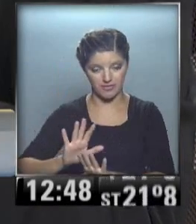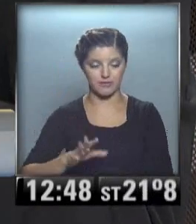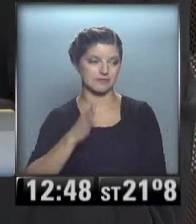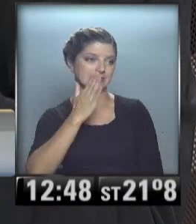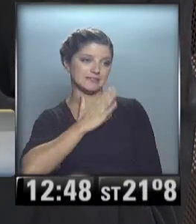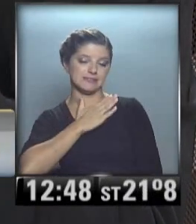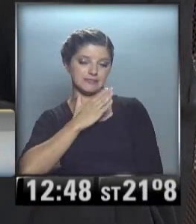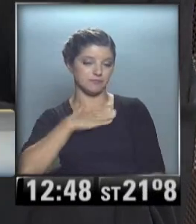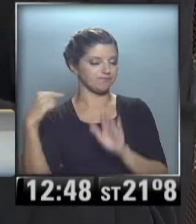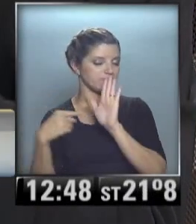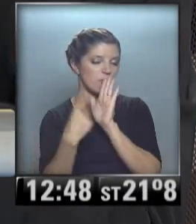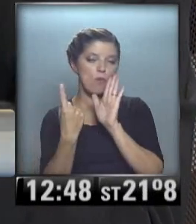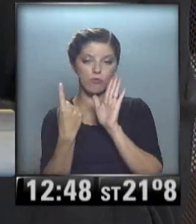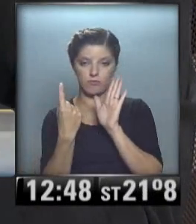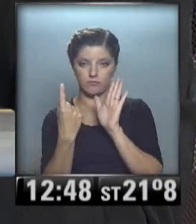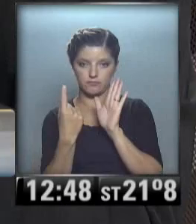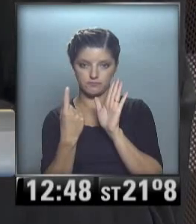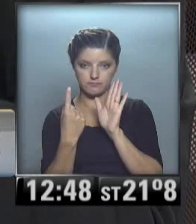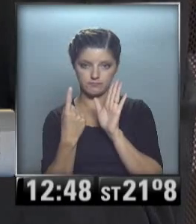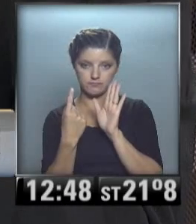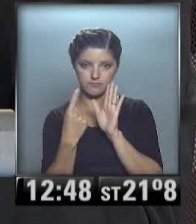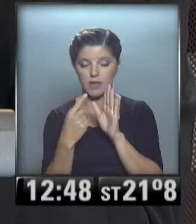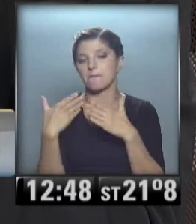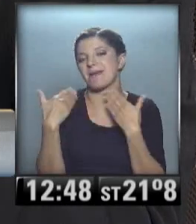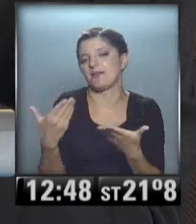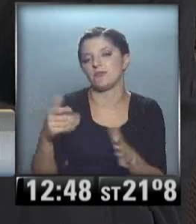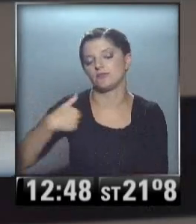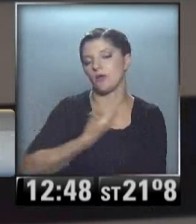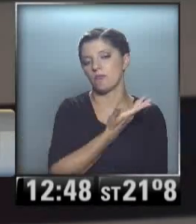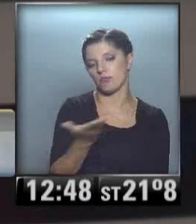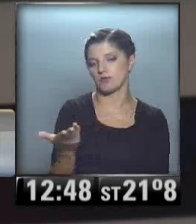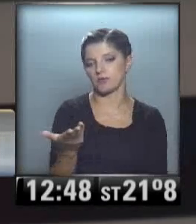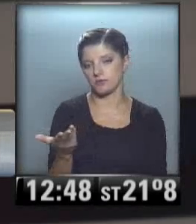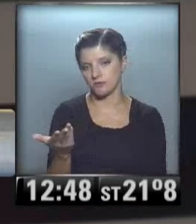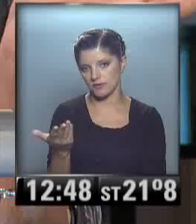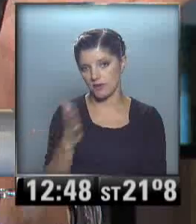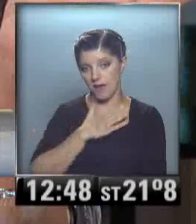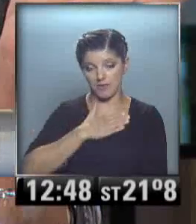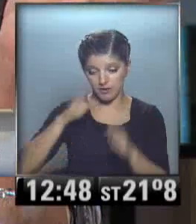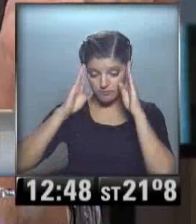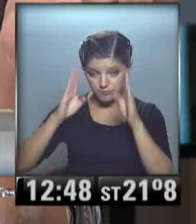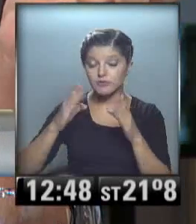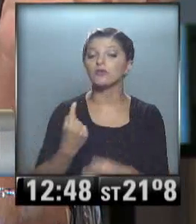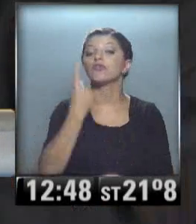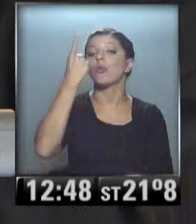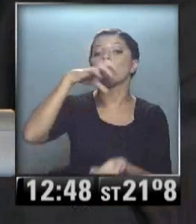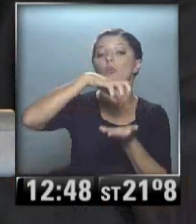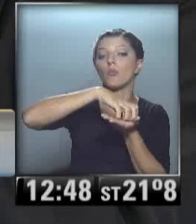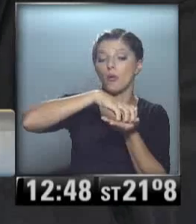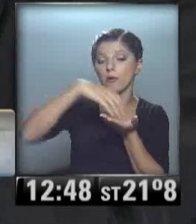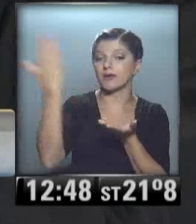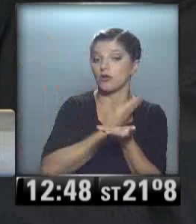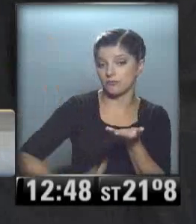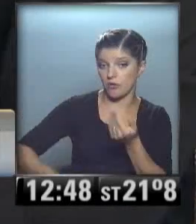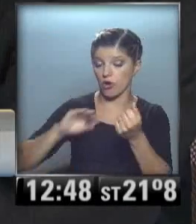es el tema del beneficio público. Beneficio en el caso social, de Reagan y Thatcher, un monopolio estatal en un determinado